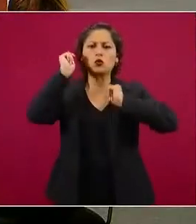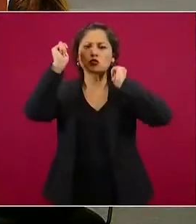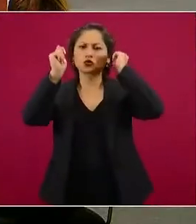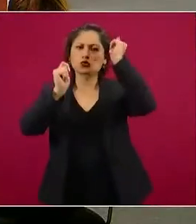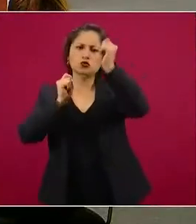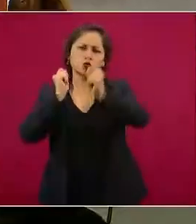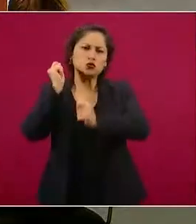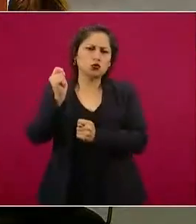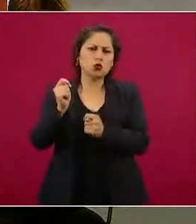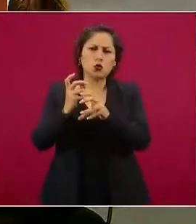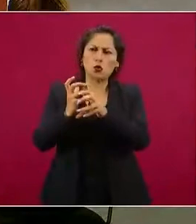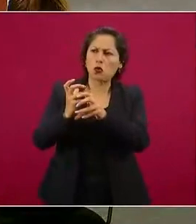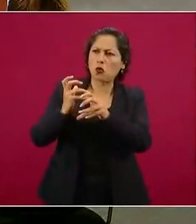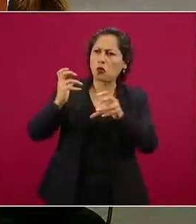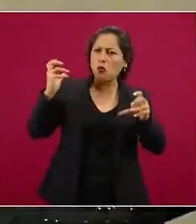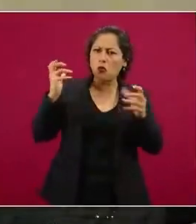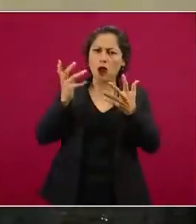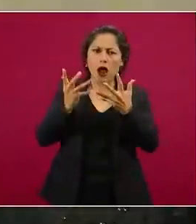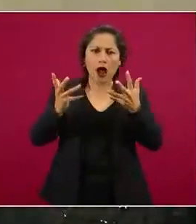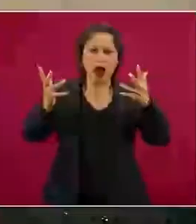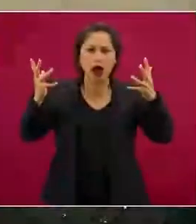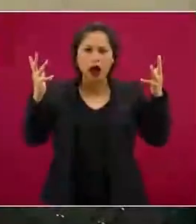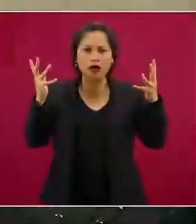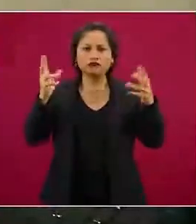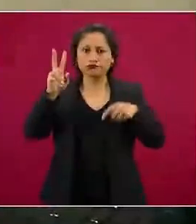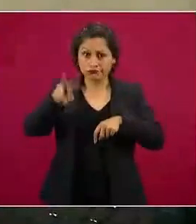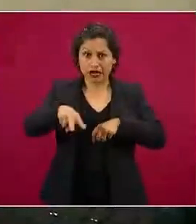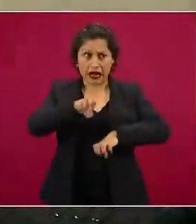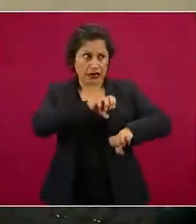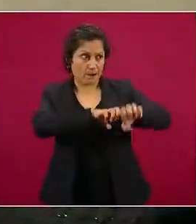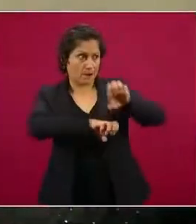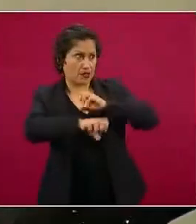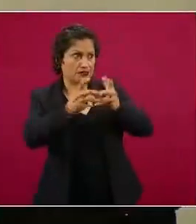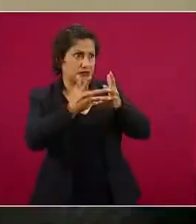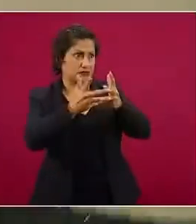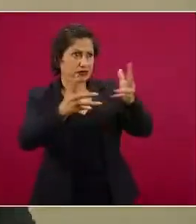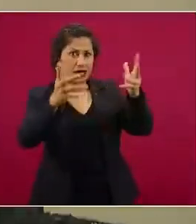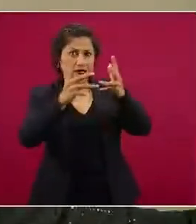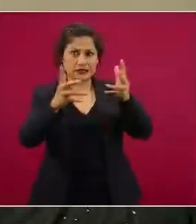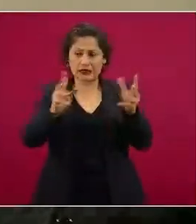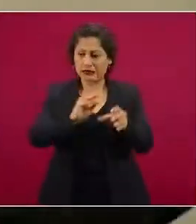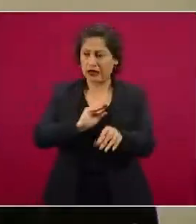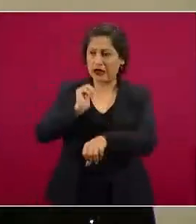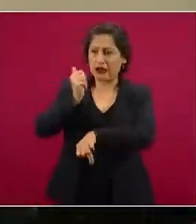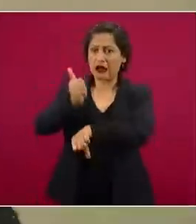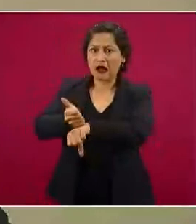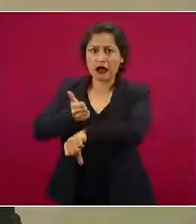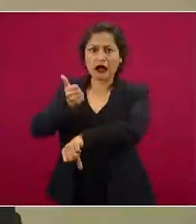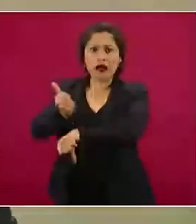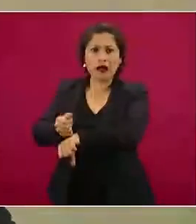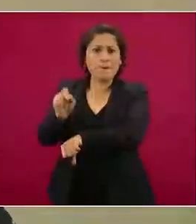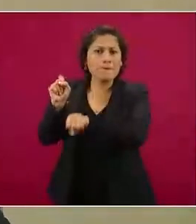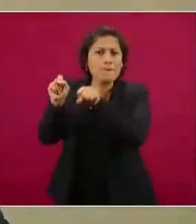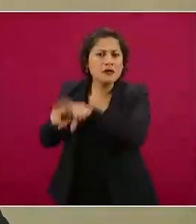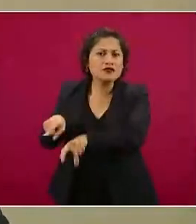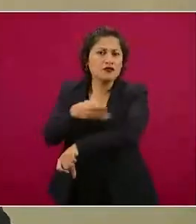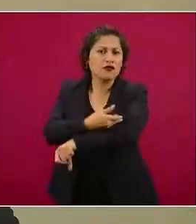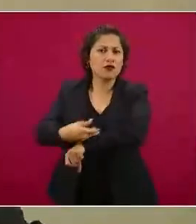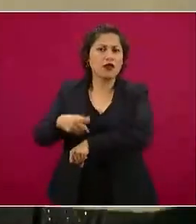numerosos camiones, grandes empresas, también de los Duarte, también de los Álvaro